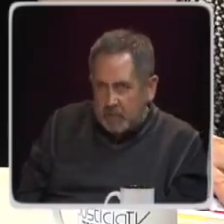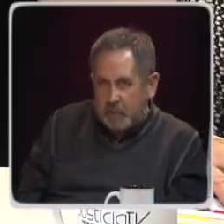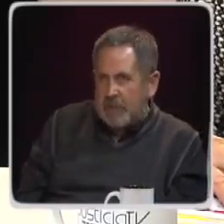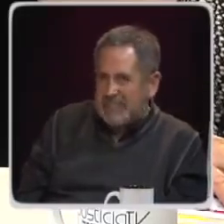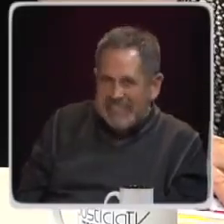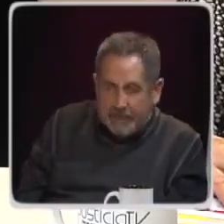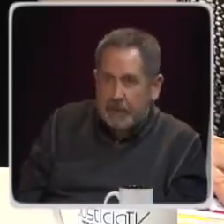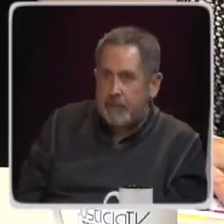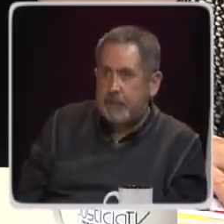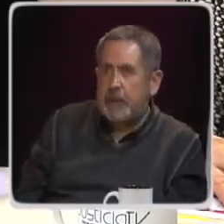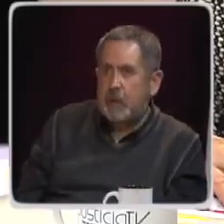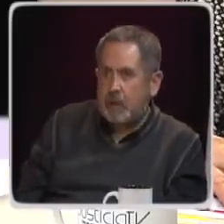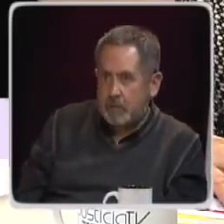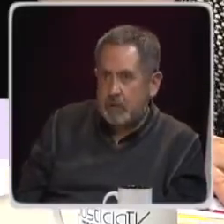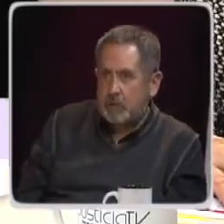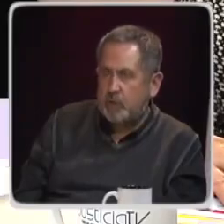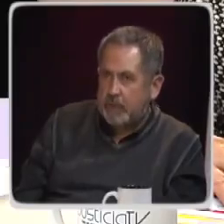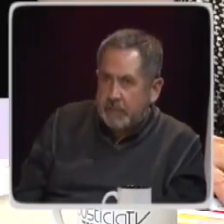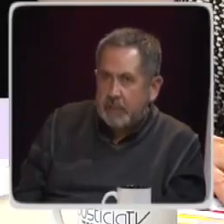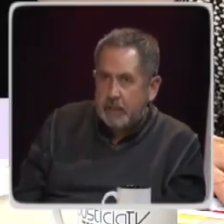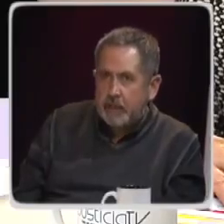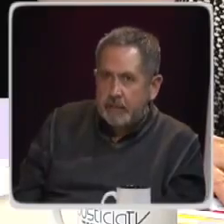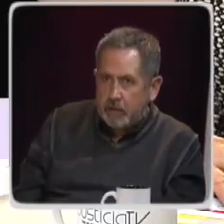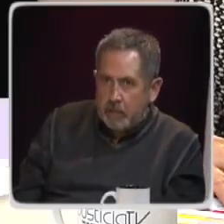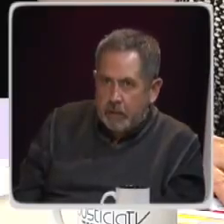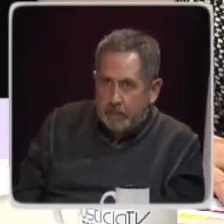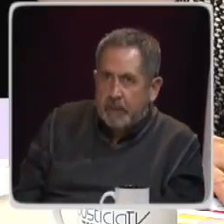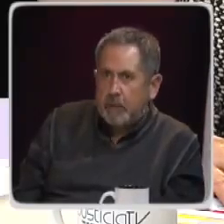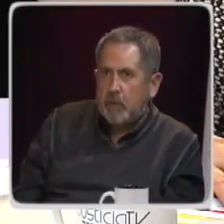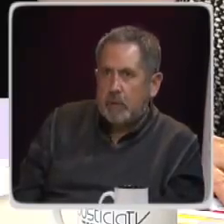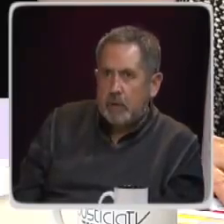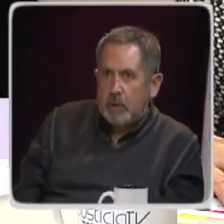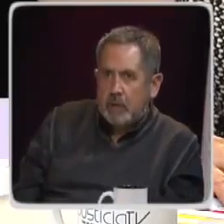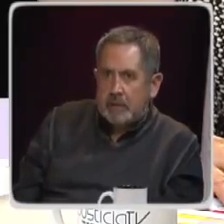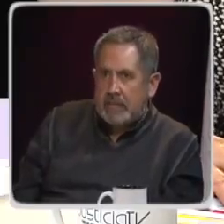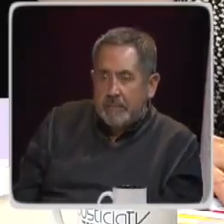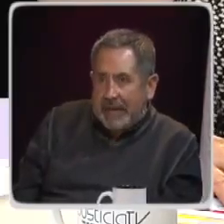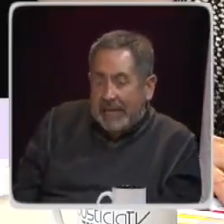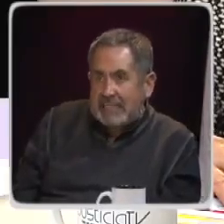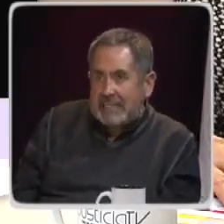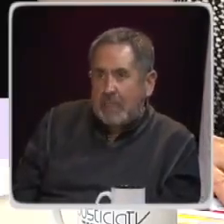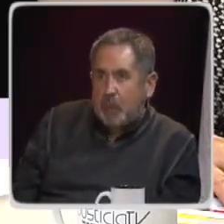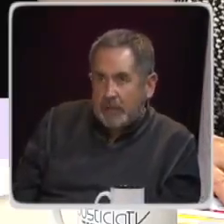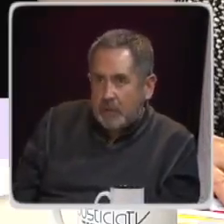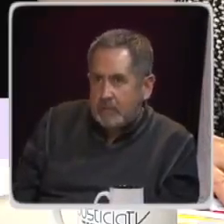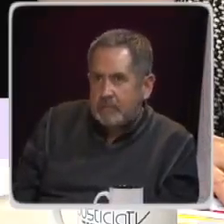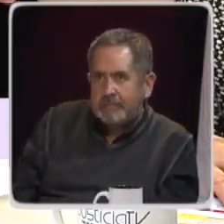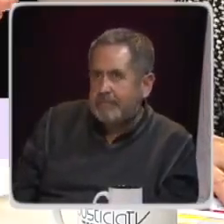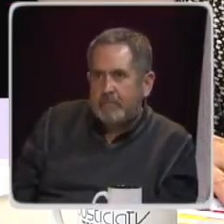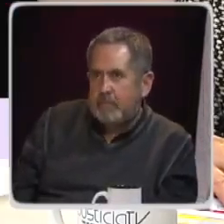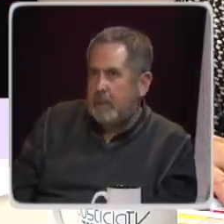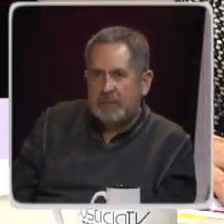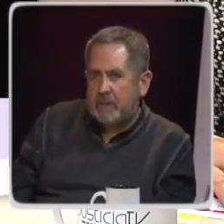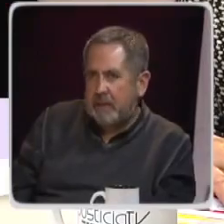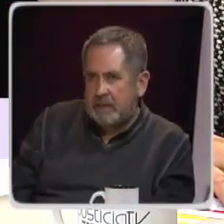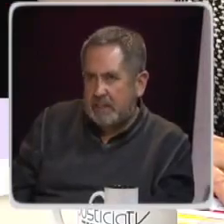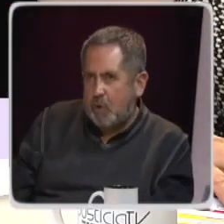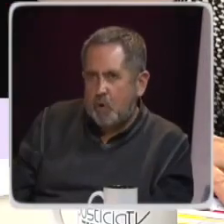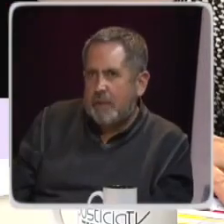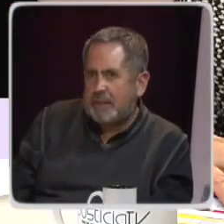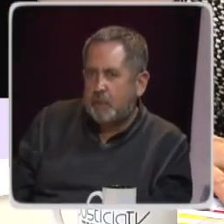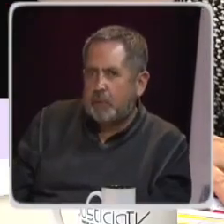futuro. Si no hay una participación real en la educación de las personas con discapacidad va a ser difícil. Por ejemplo,